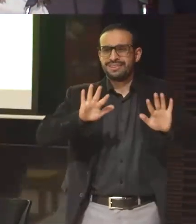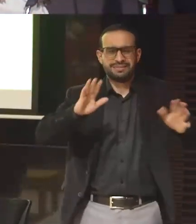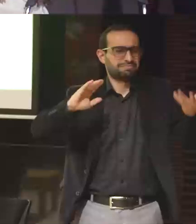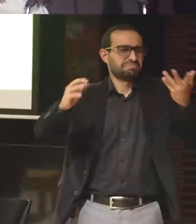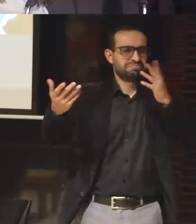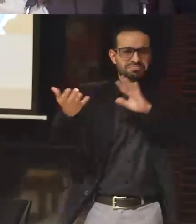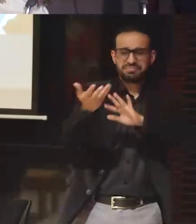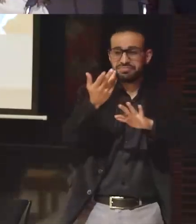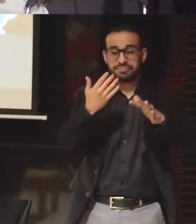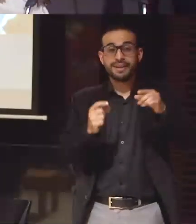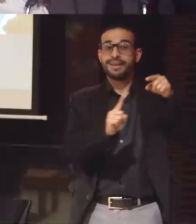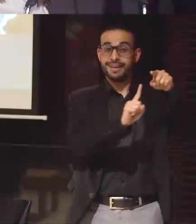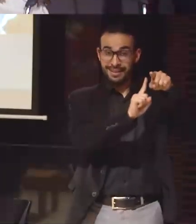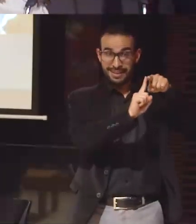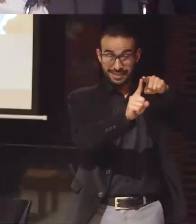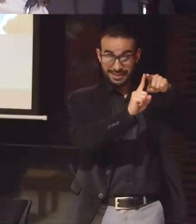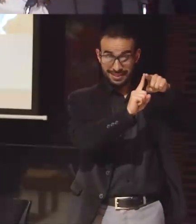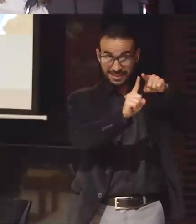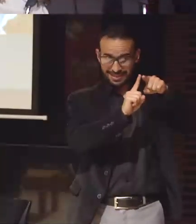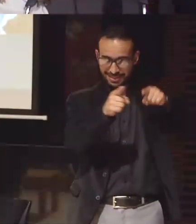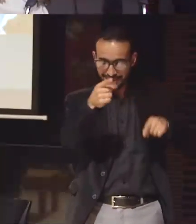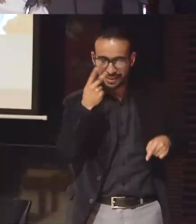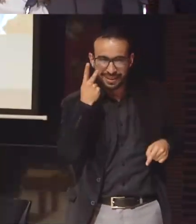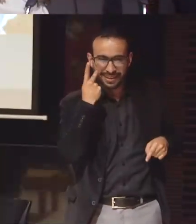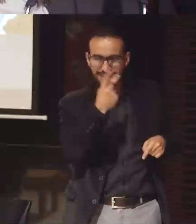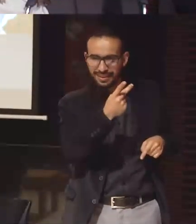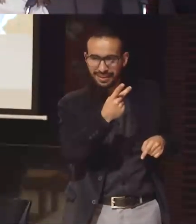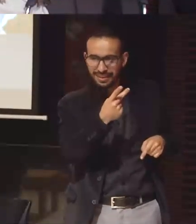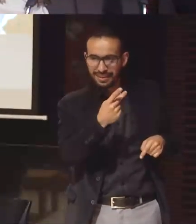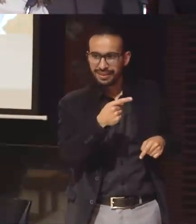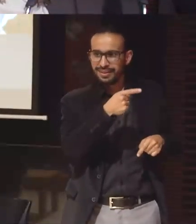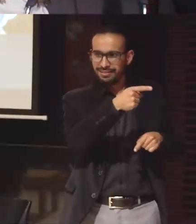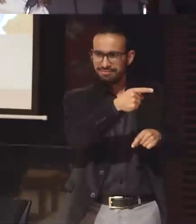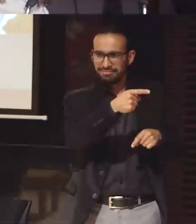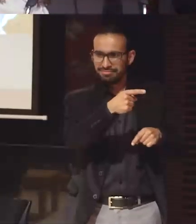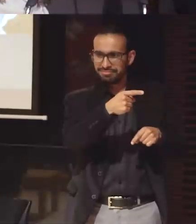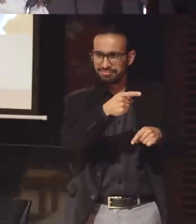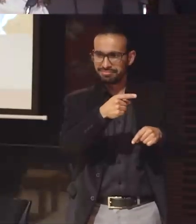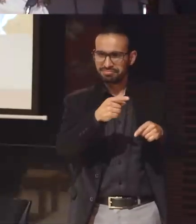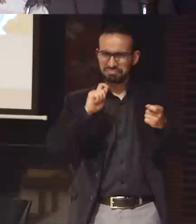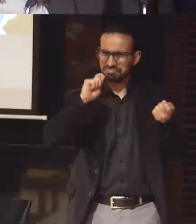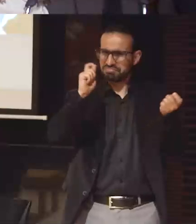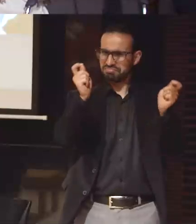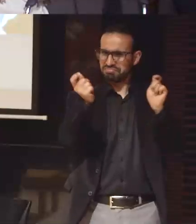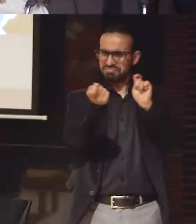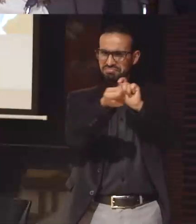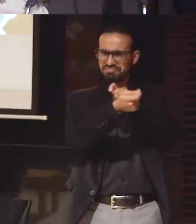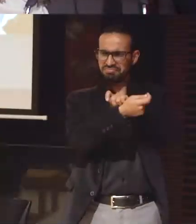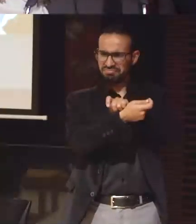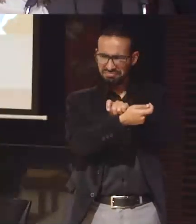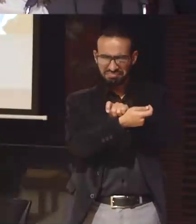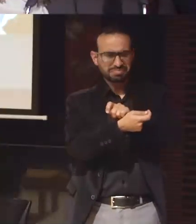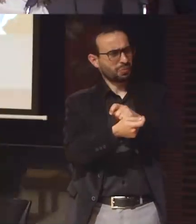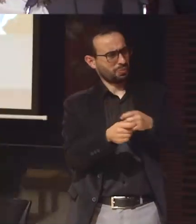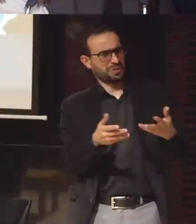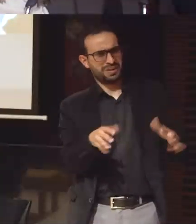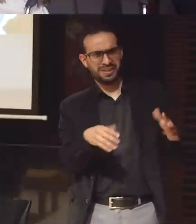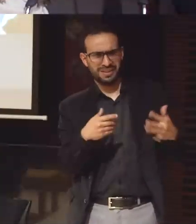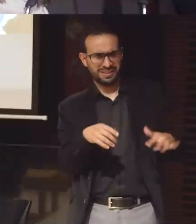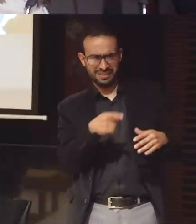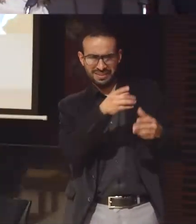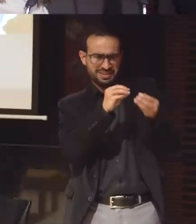Y desde Transmilenio, por ejemplo, no sé si han visto cómo los tótems están cambiando. Hemos tratado de darle la